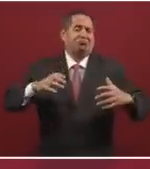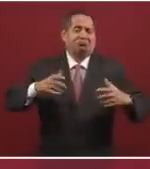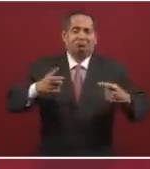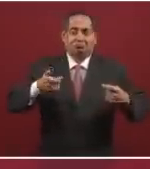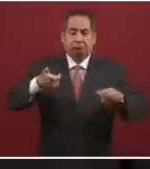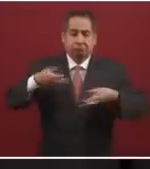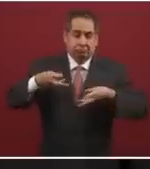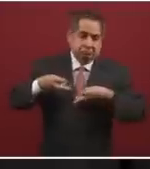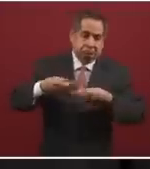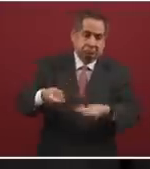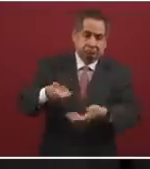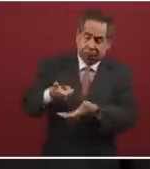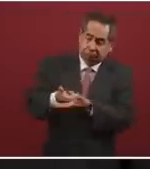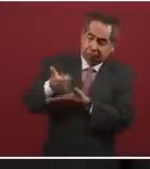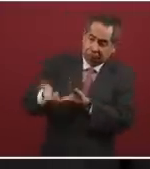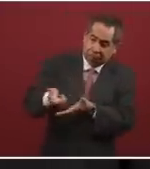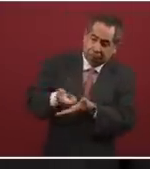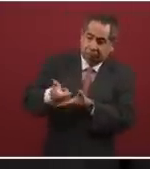costosísimo,